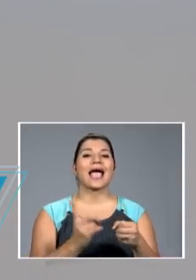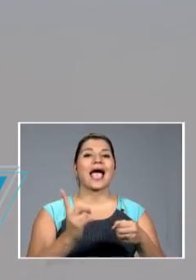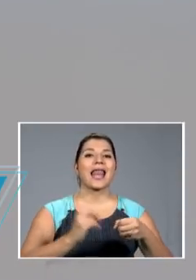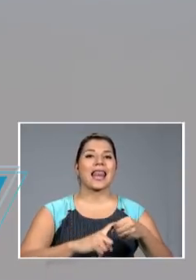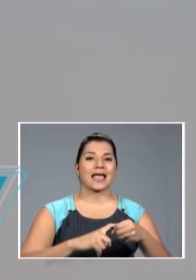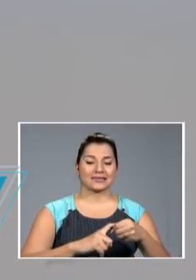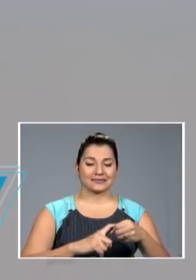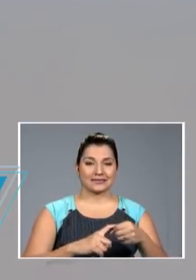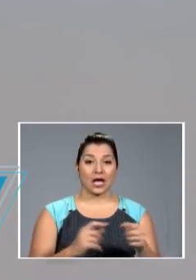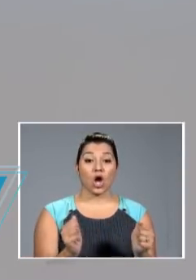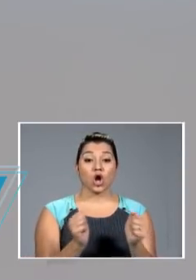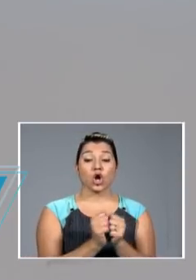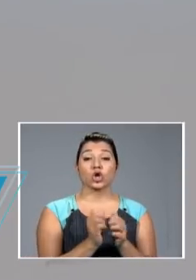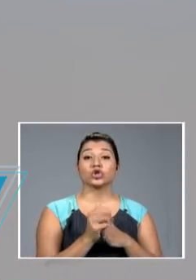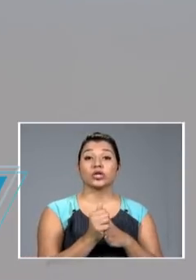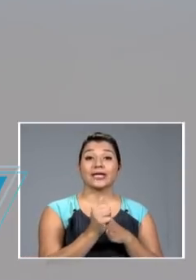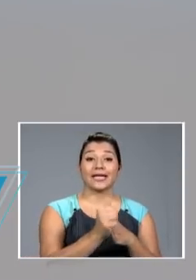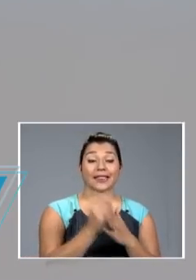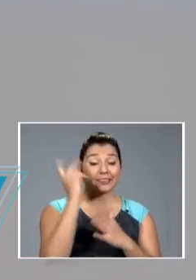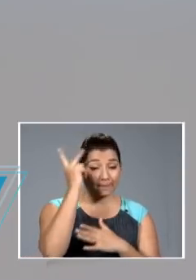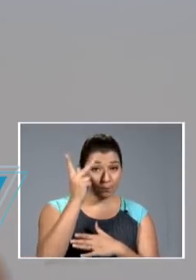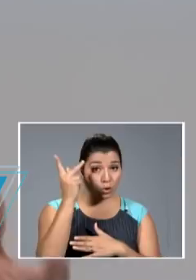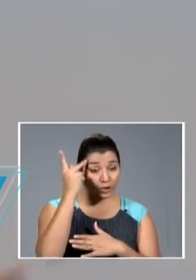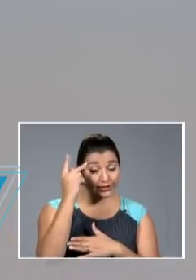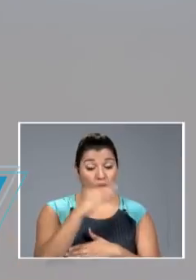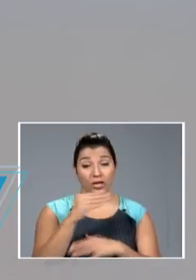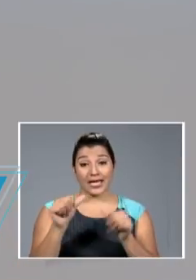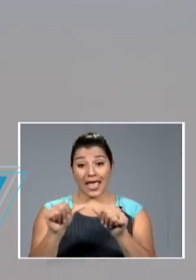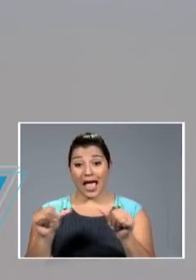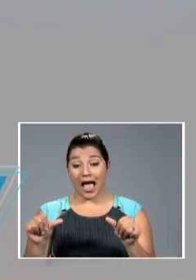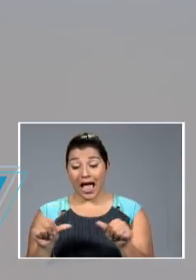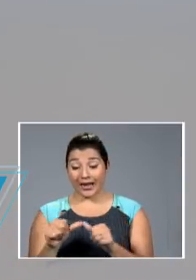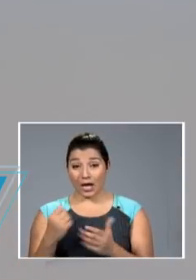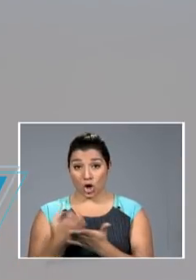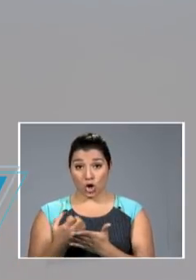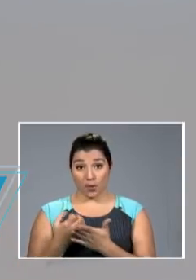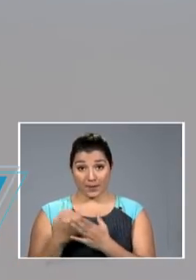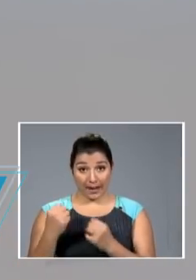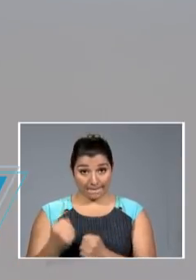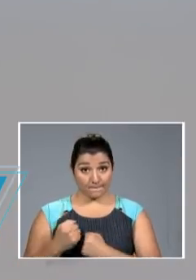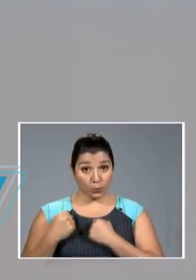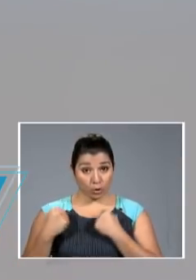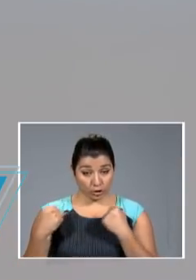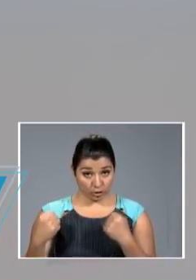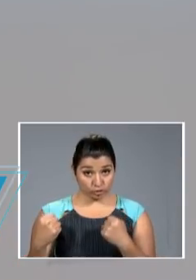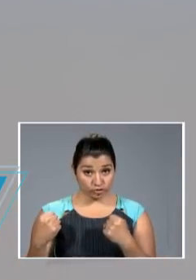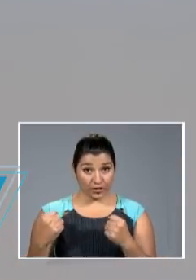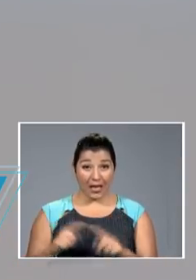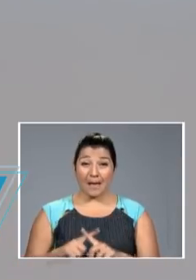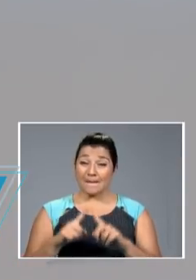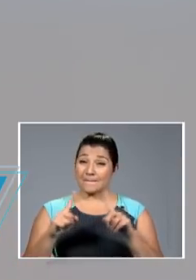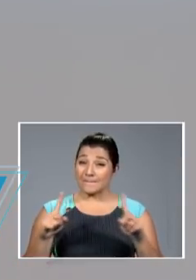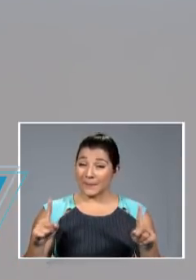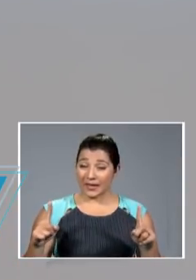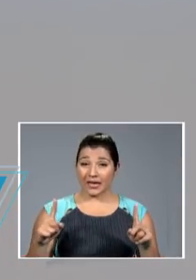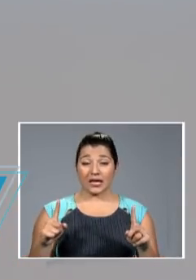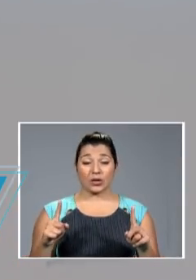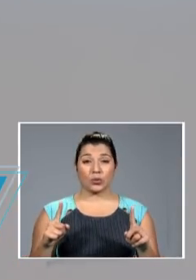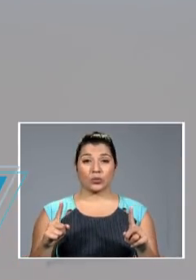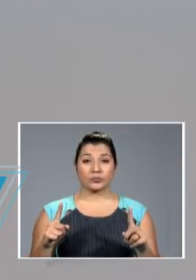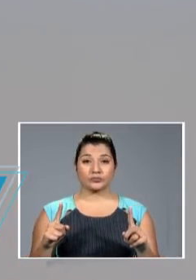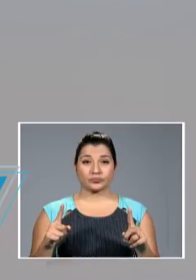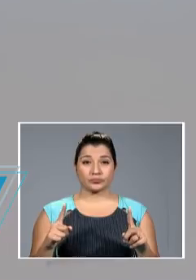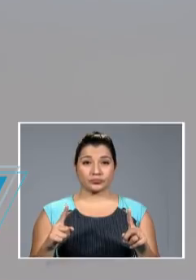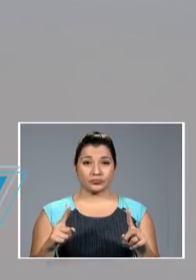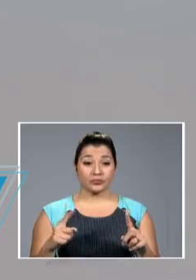con sectores económicos más o menos poderosos de este país. Pero el discurso directo a